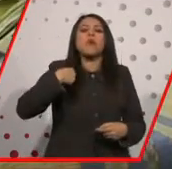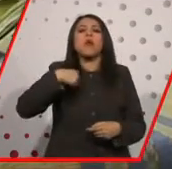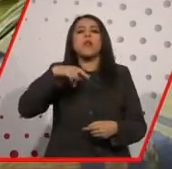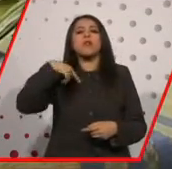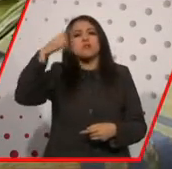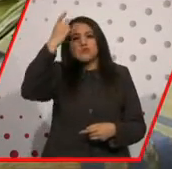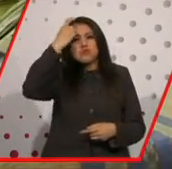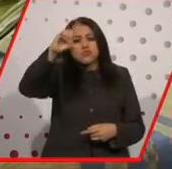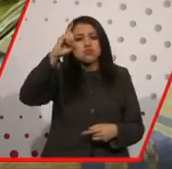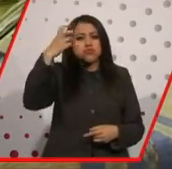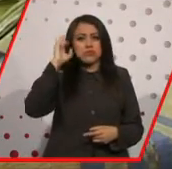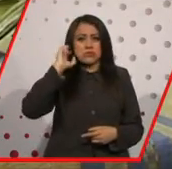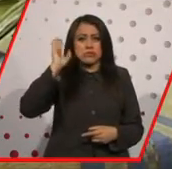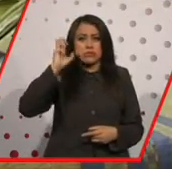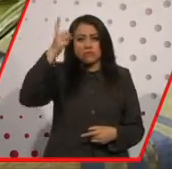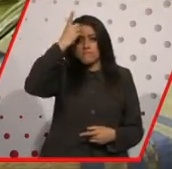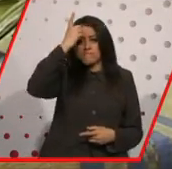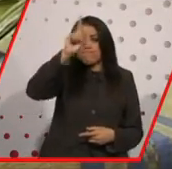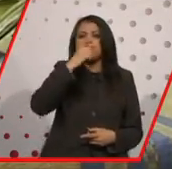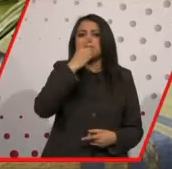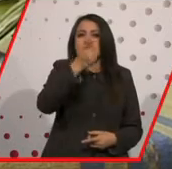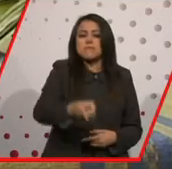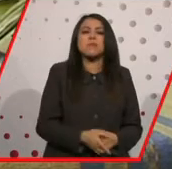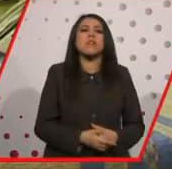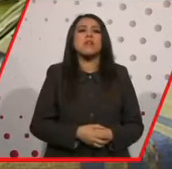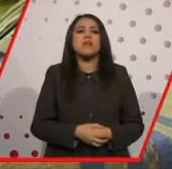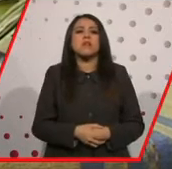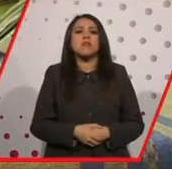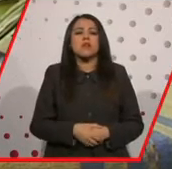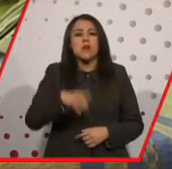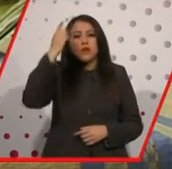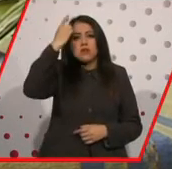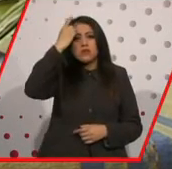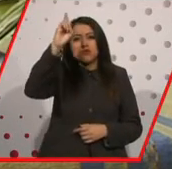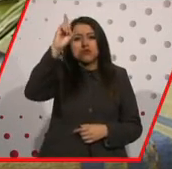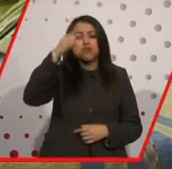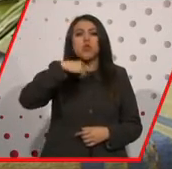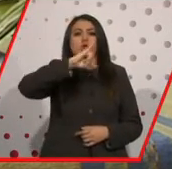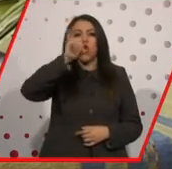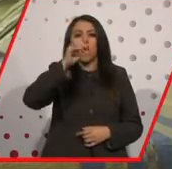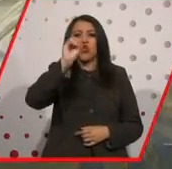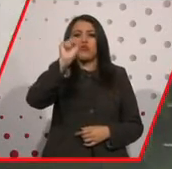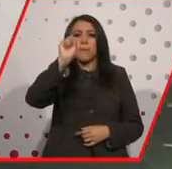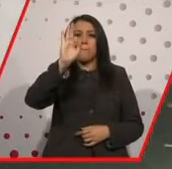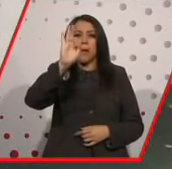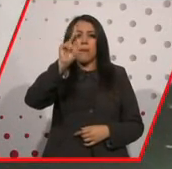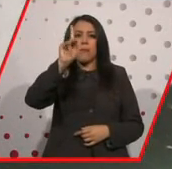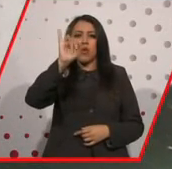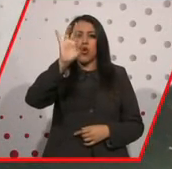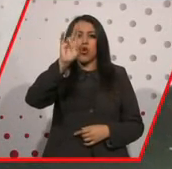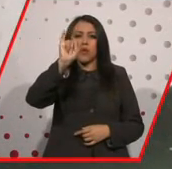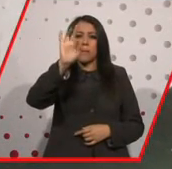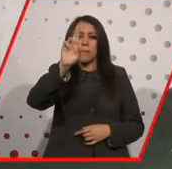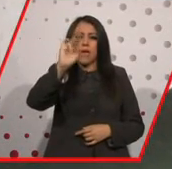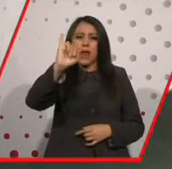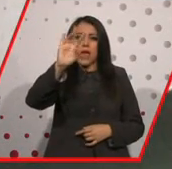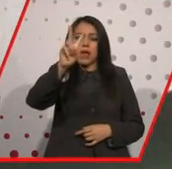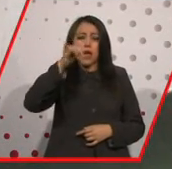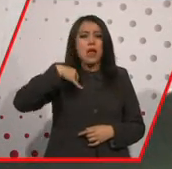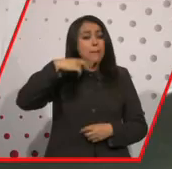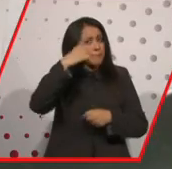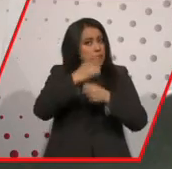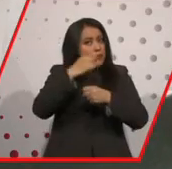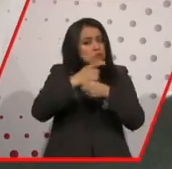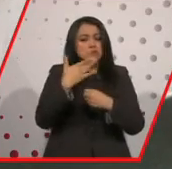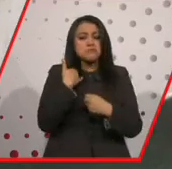El dueño del camión se llama José Pablo Vivero Rentería. De un principio me estuvo apoyando,